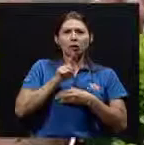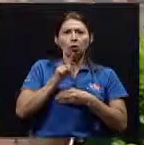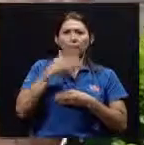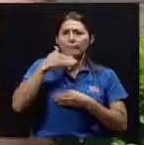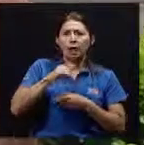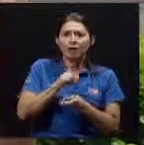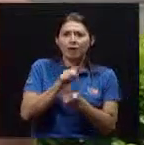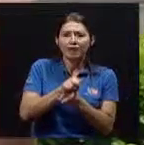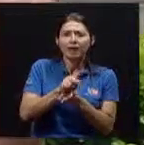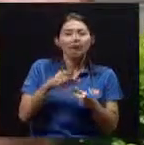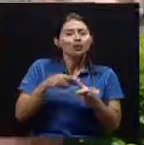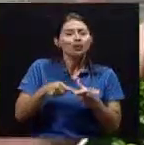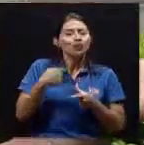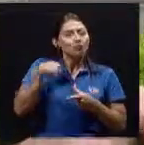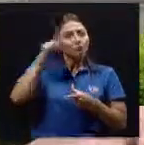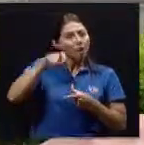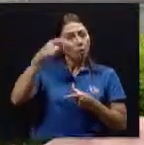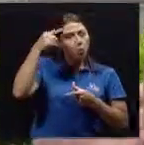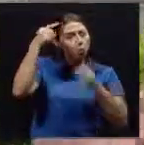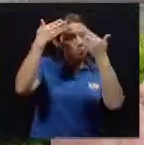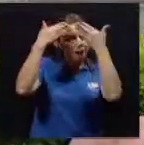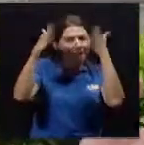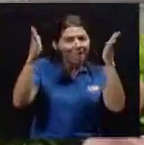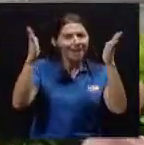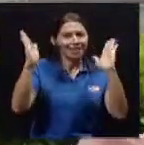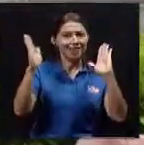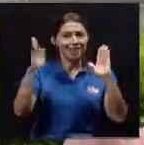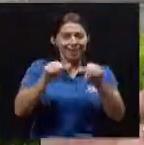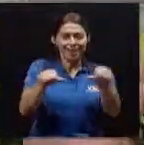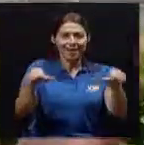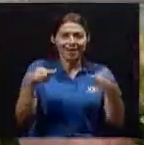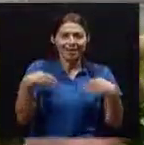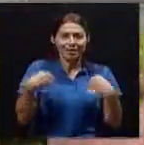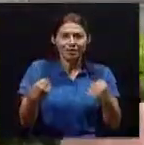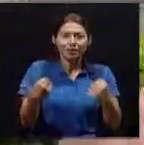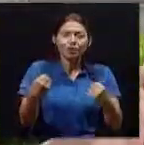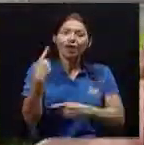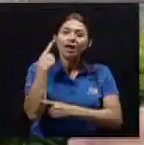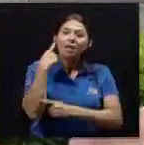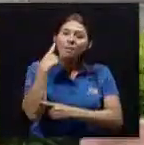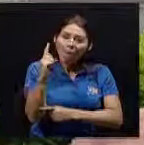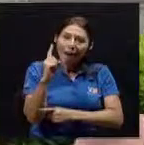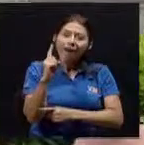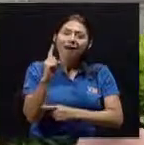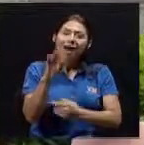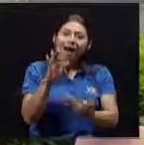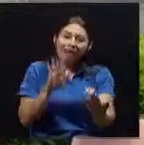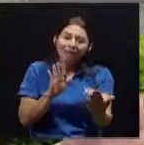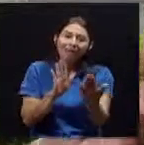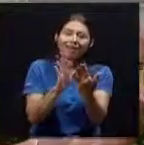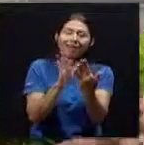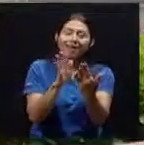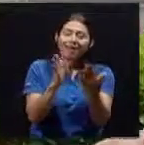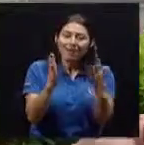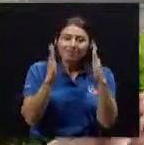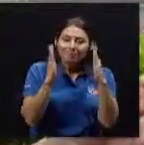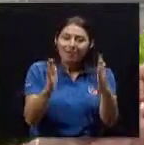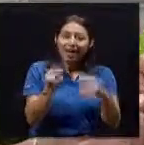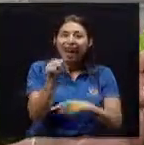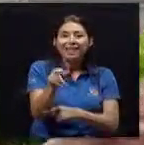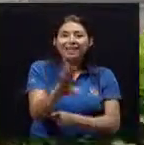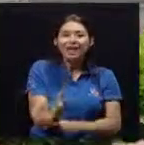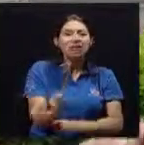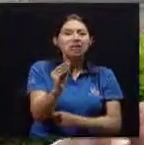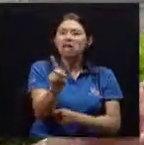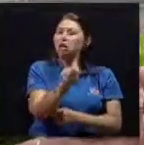que tener un poco la mente abierta, digamos, por lo menos en el área de la salud, para poder llegar y atender a aquel adolescente sin juzgarlo,